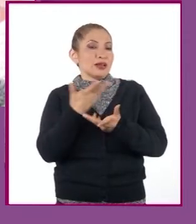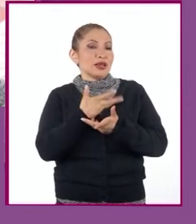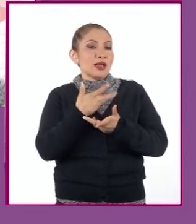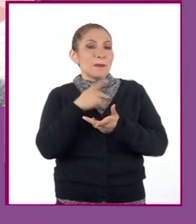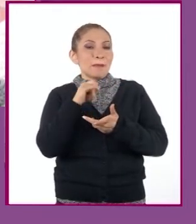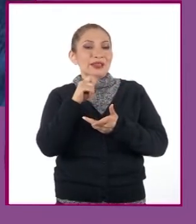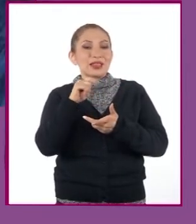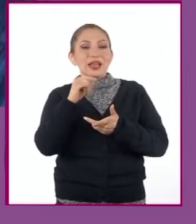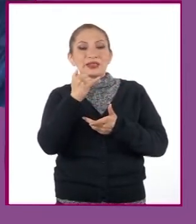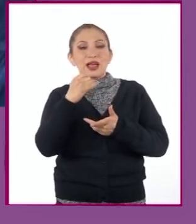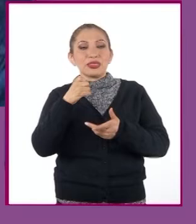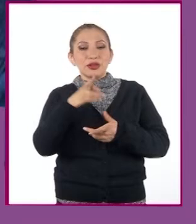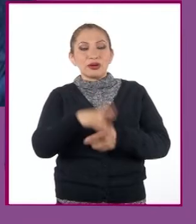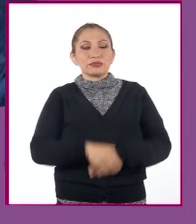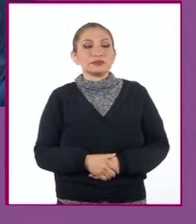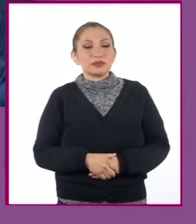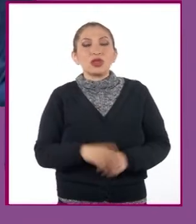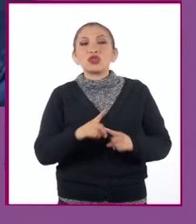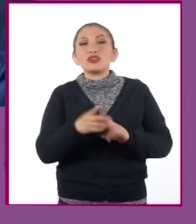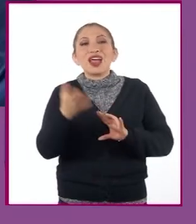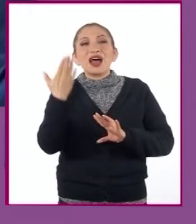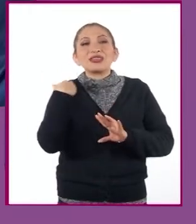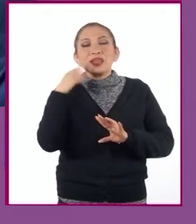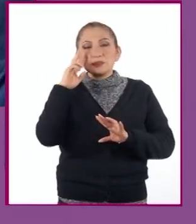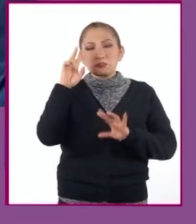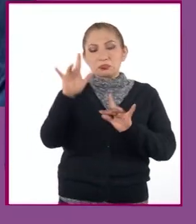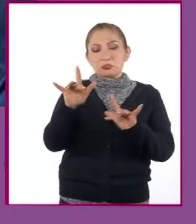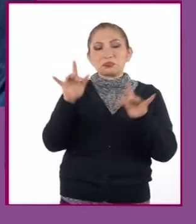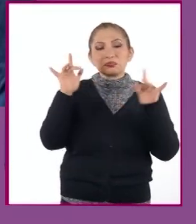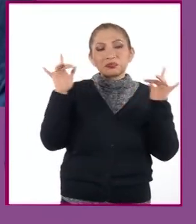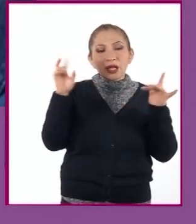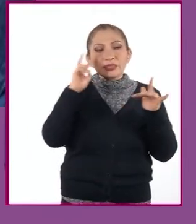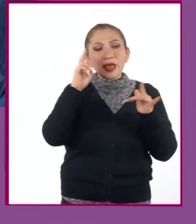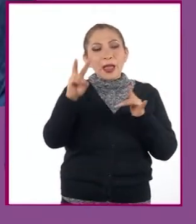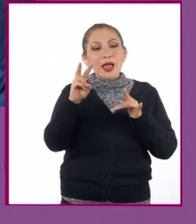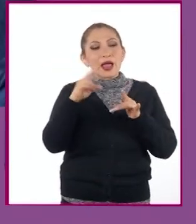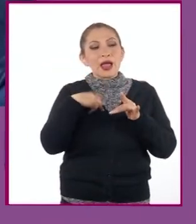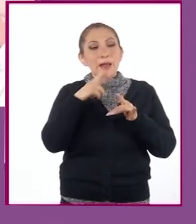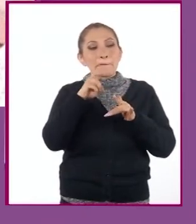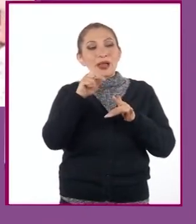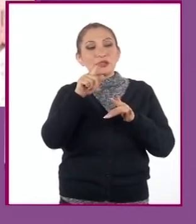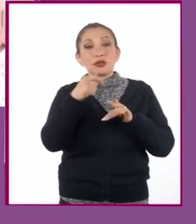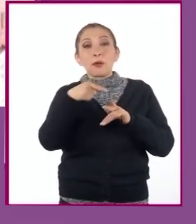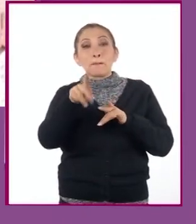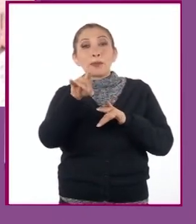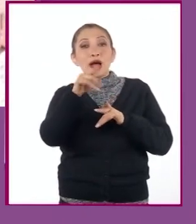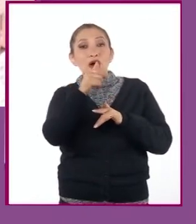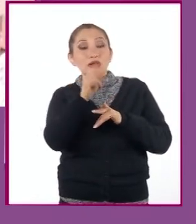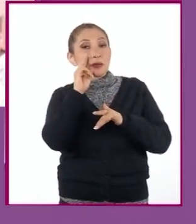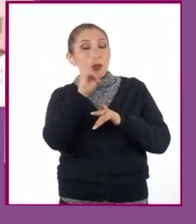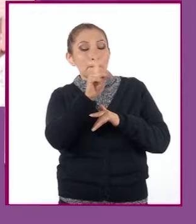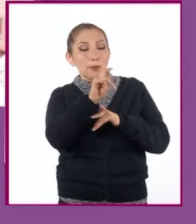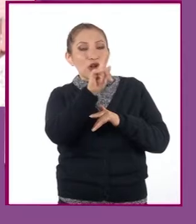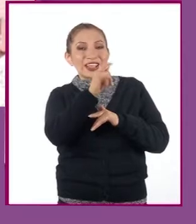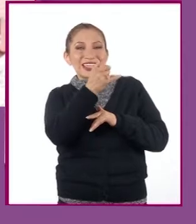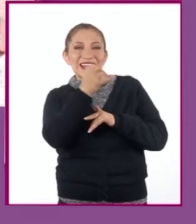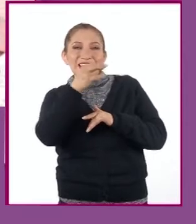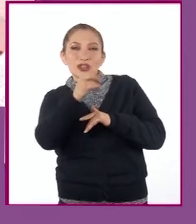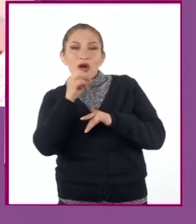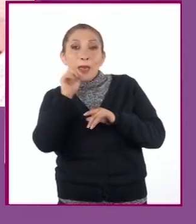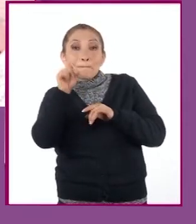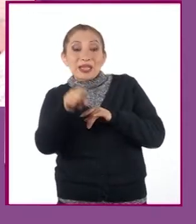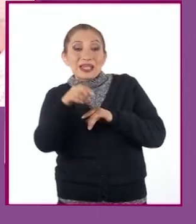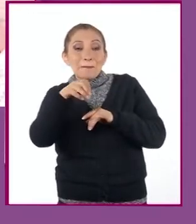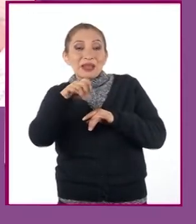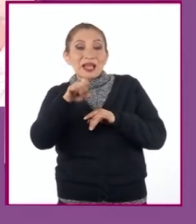batallador? ¿Dónde están aquellos brillos? Y de vento aquel pacoy, que disqueabas poligrillo con las